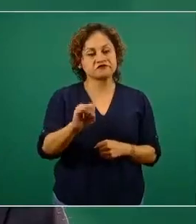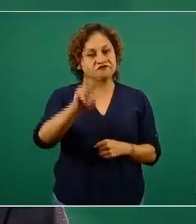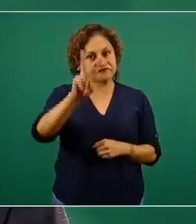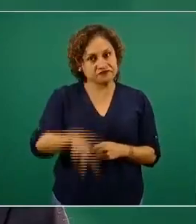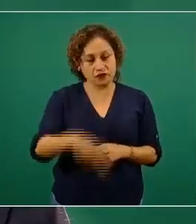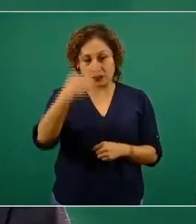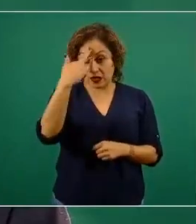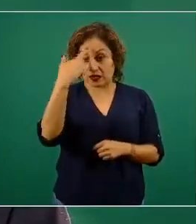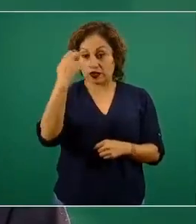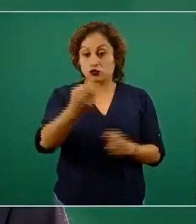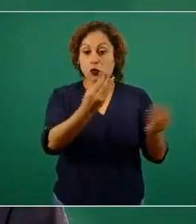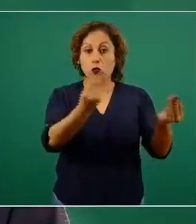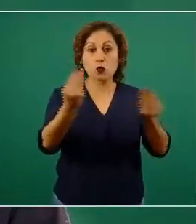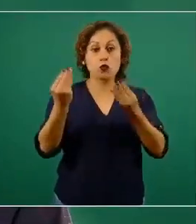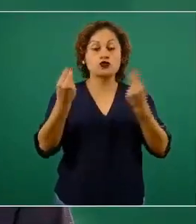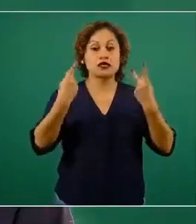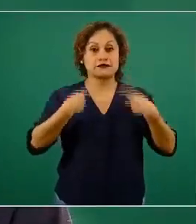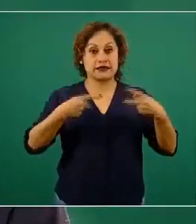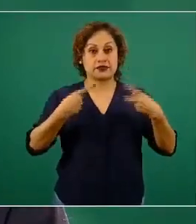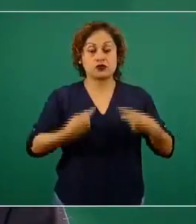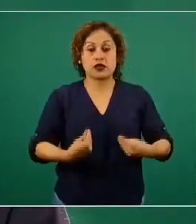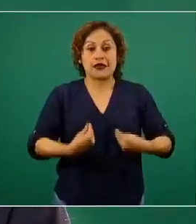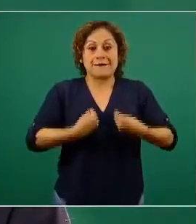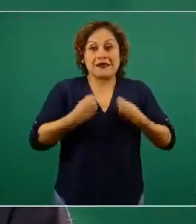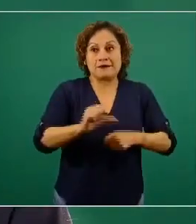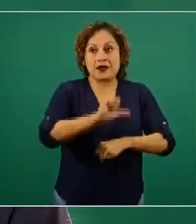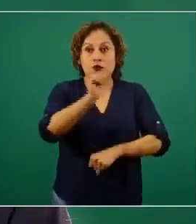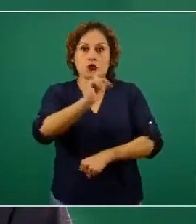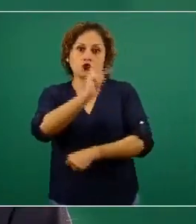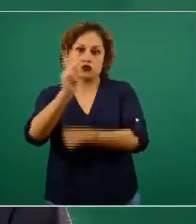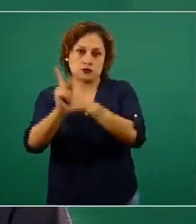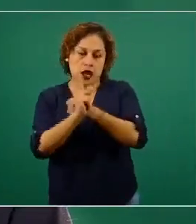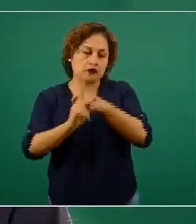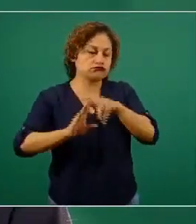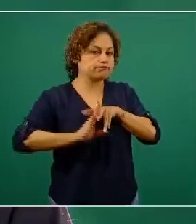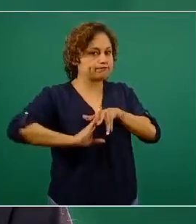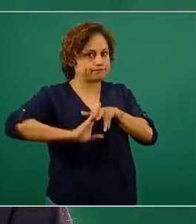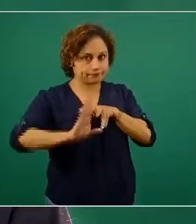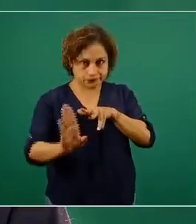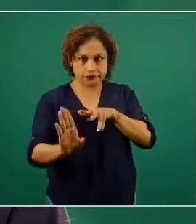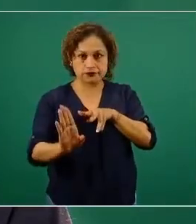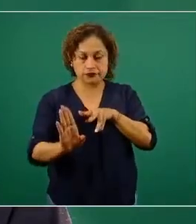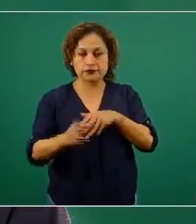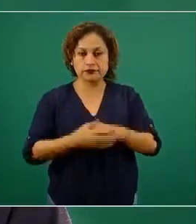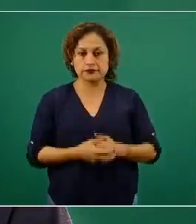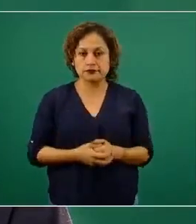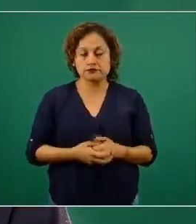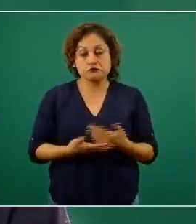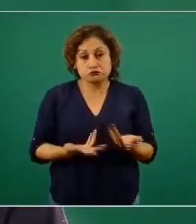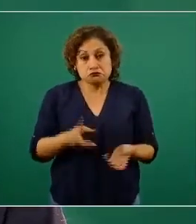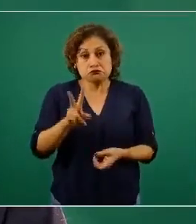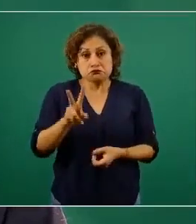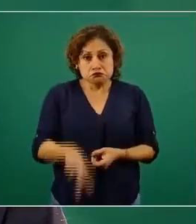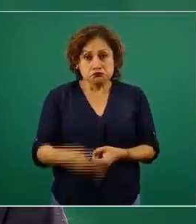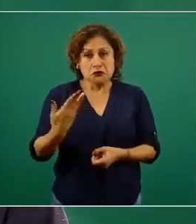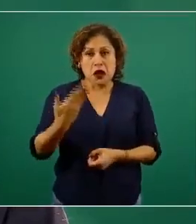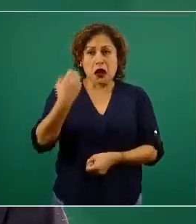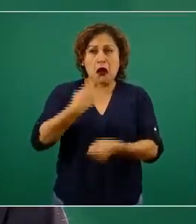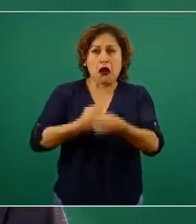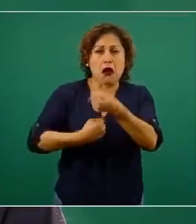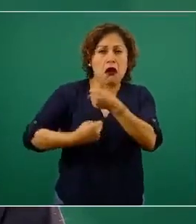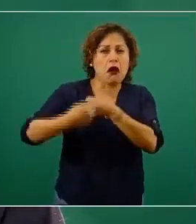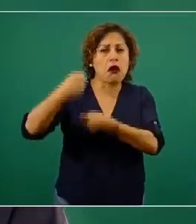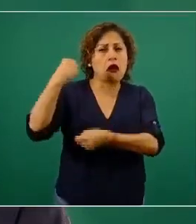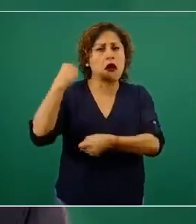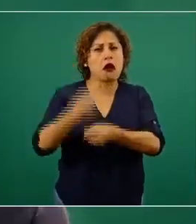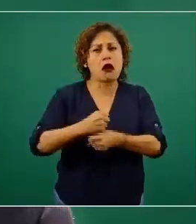población migrante de corto plazo o de largo plazo, personas que llevan años establecidos